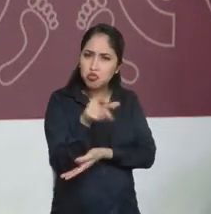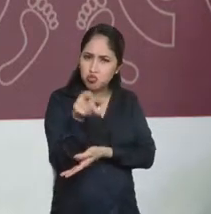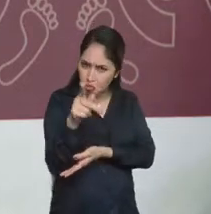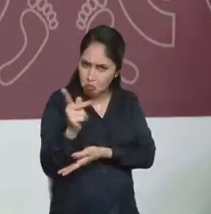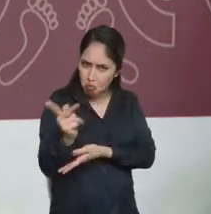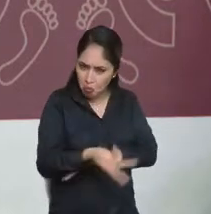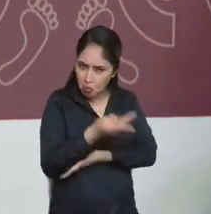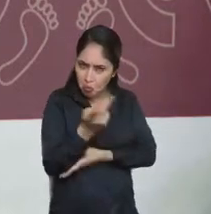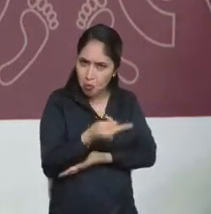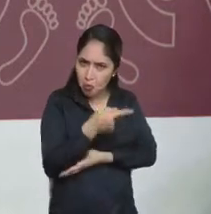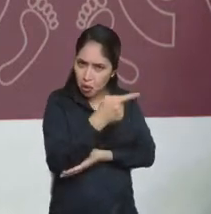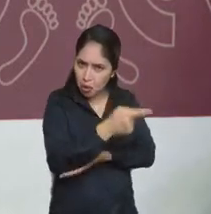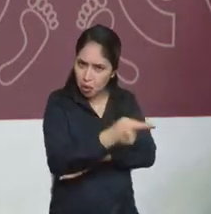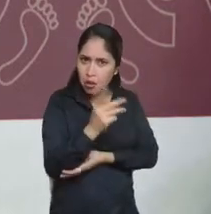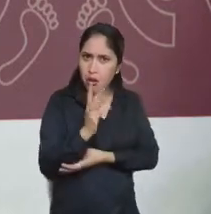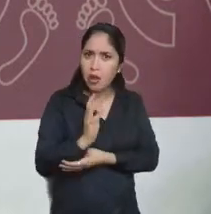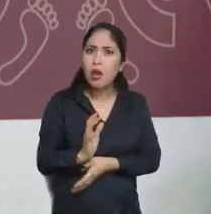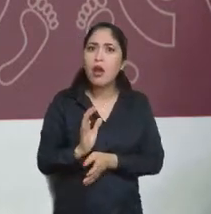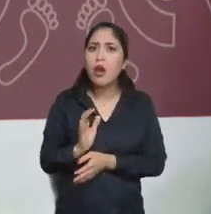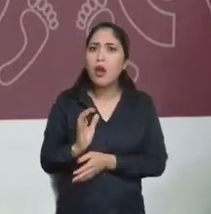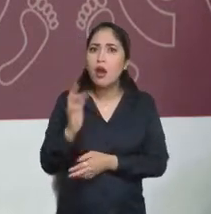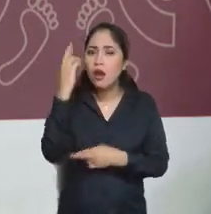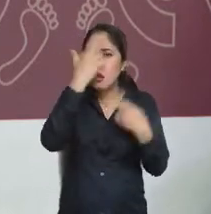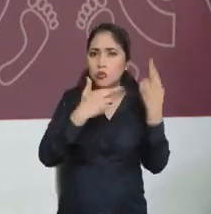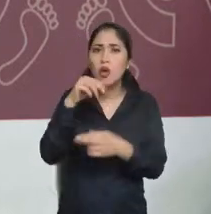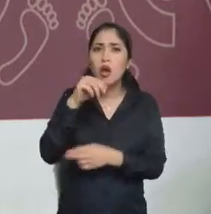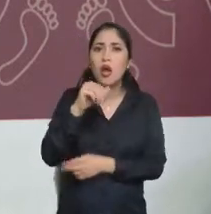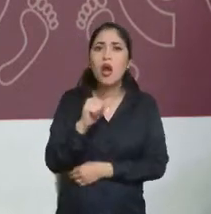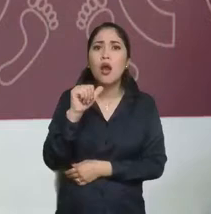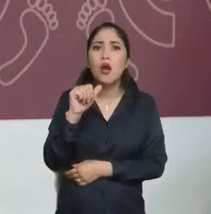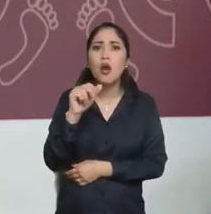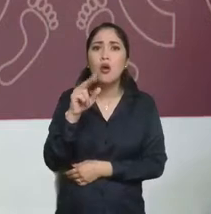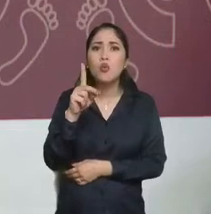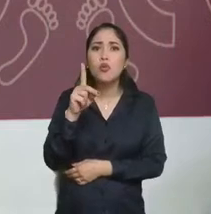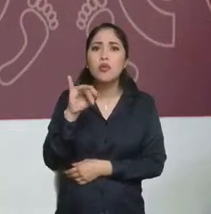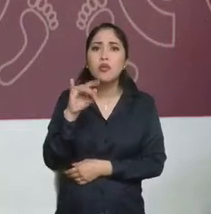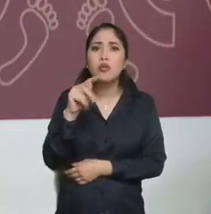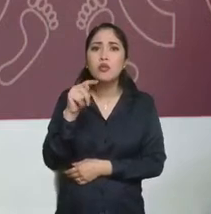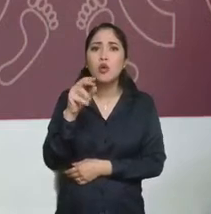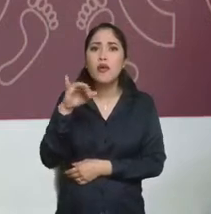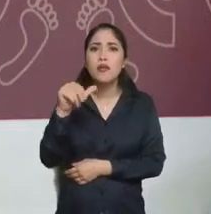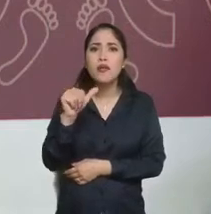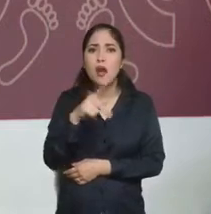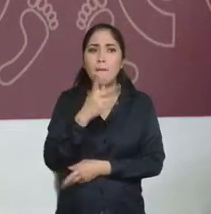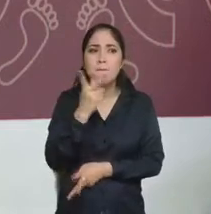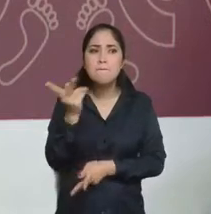auditoría, que es la que tiene mayores elementos, porque las cuentas públicas